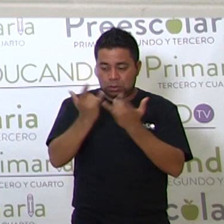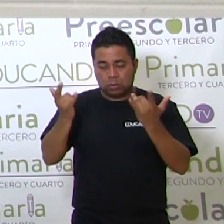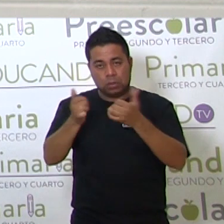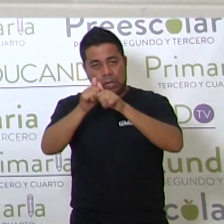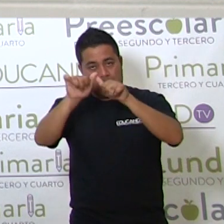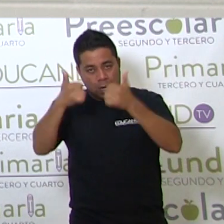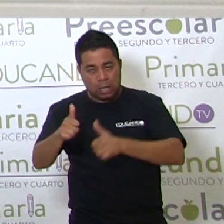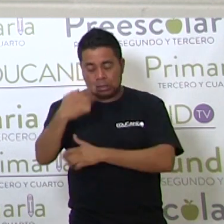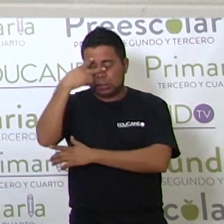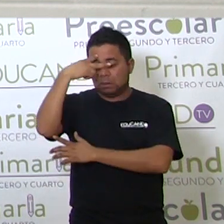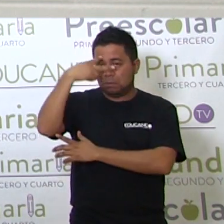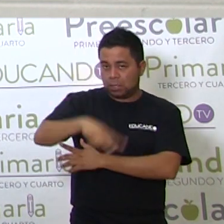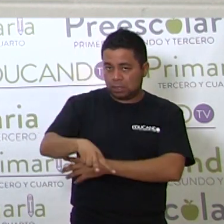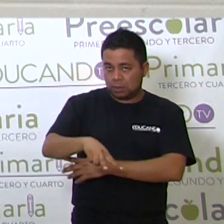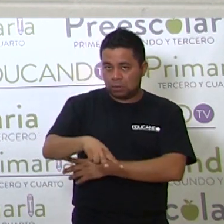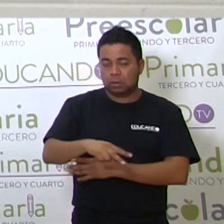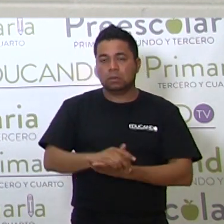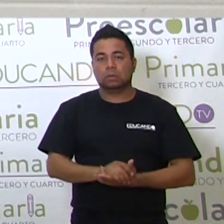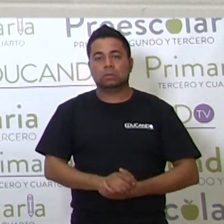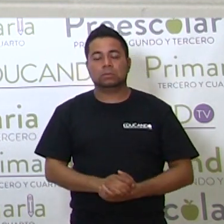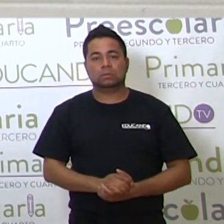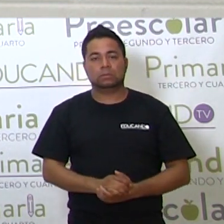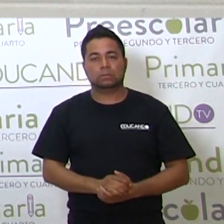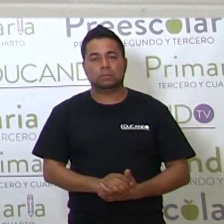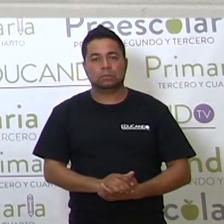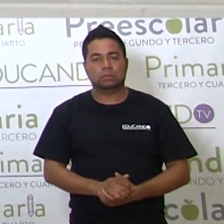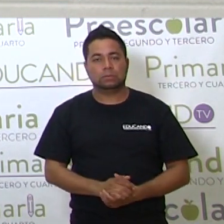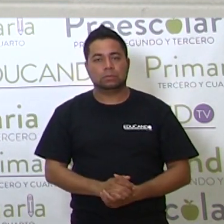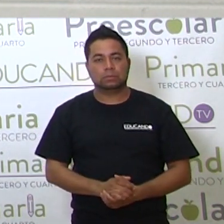arte, México,